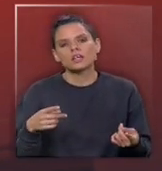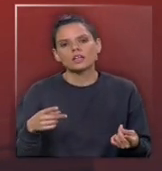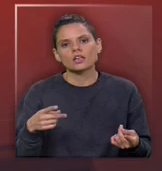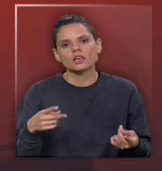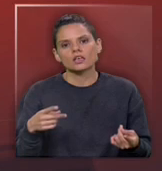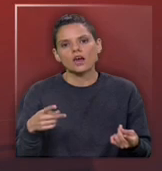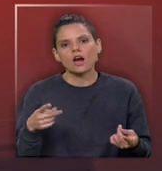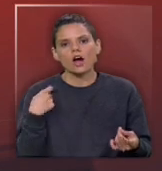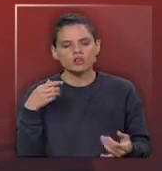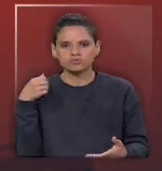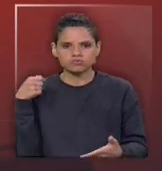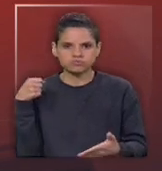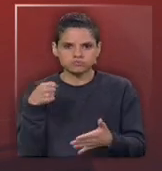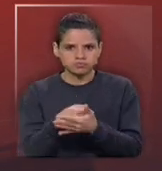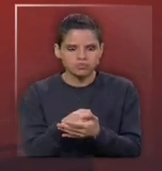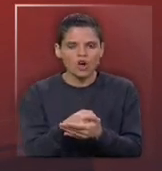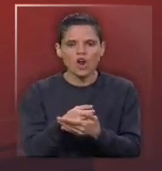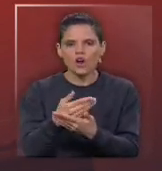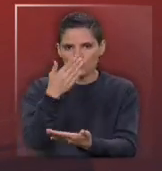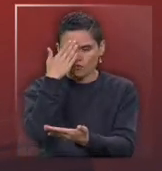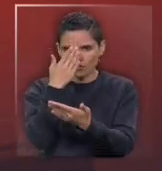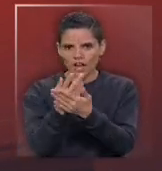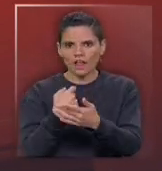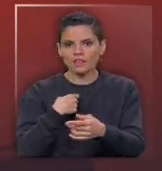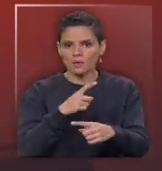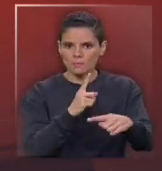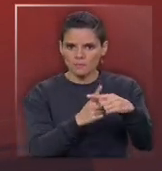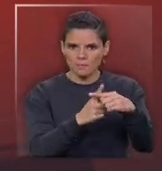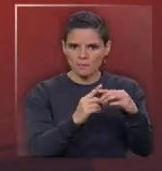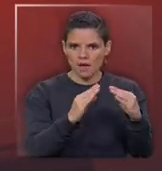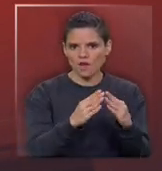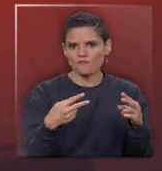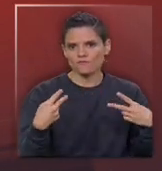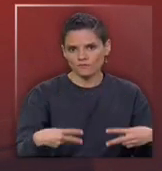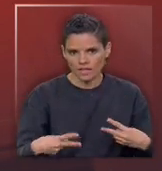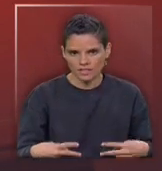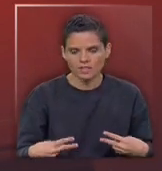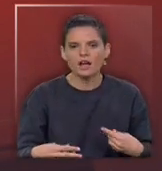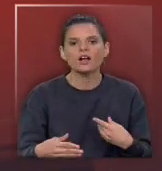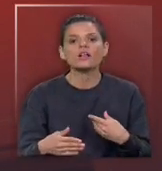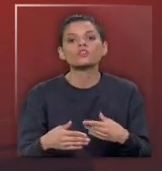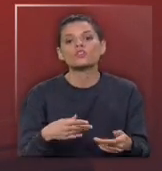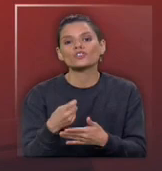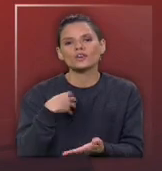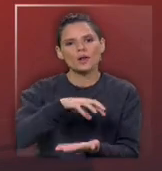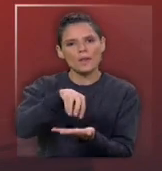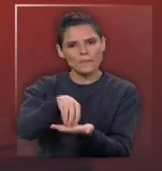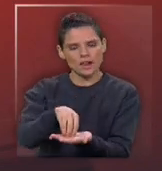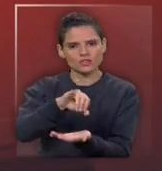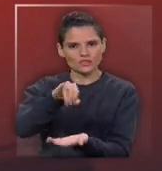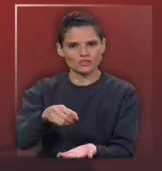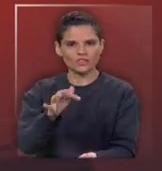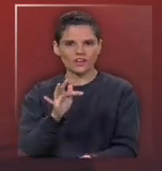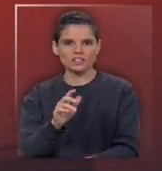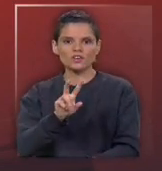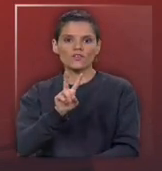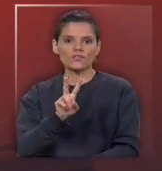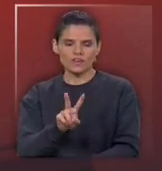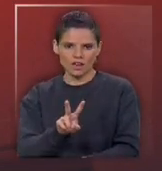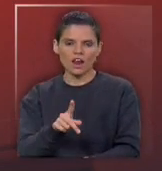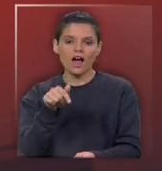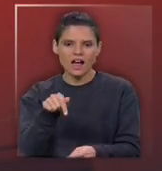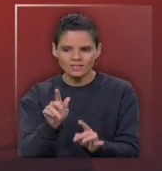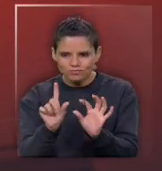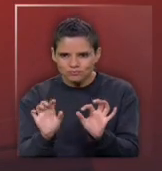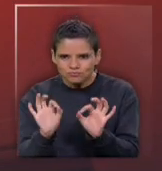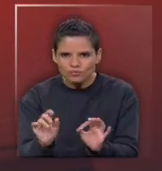precisamente frente a la parroquia de Viña del Mar, en la Plaza José Francisco Vergara. Fue en ese lugar donde se